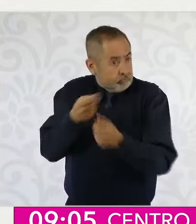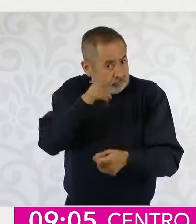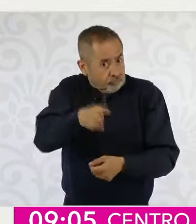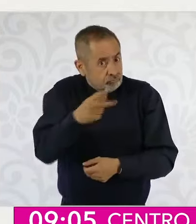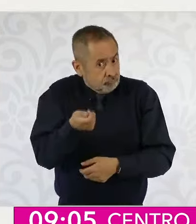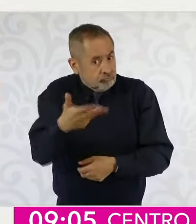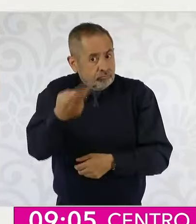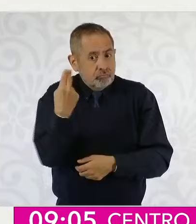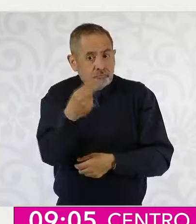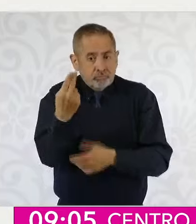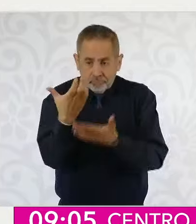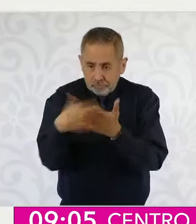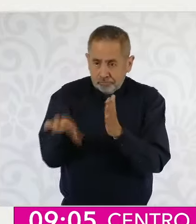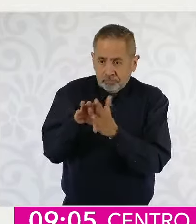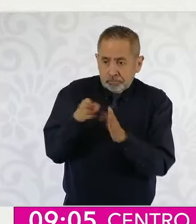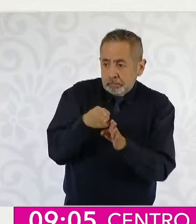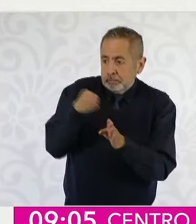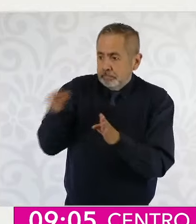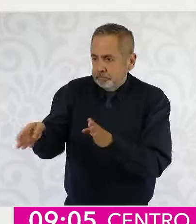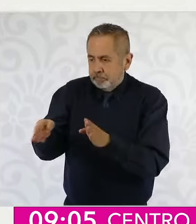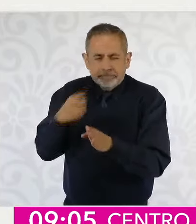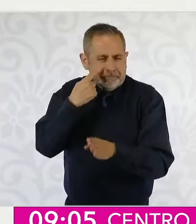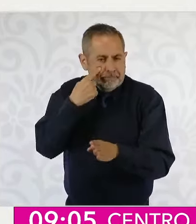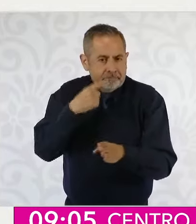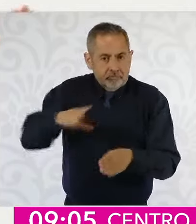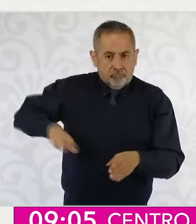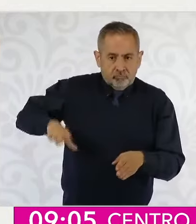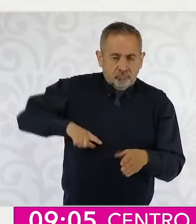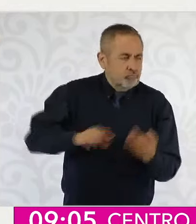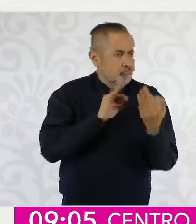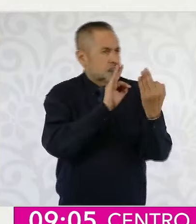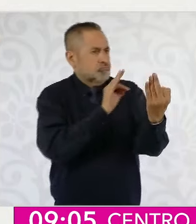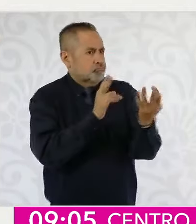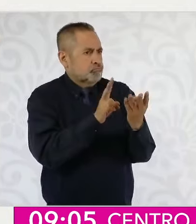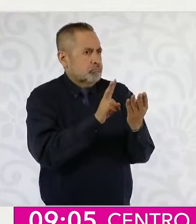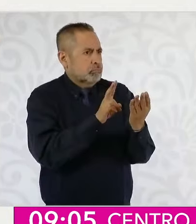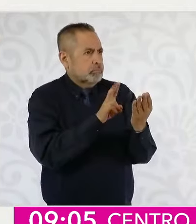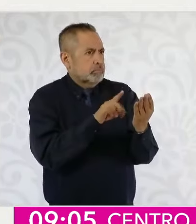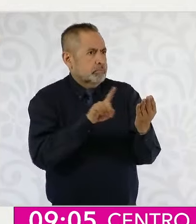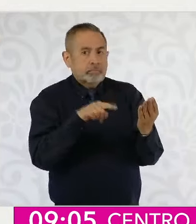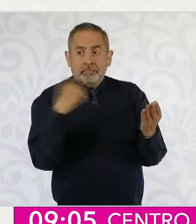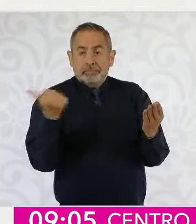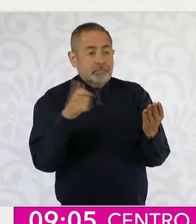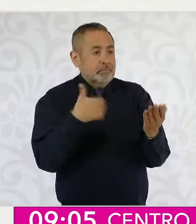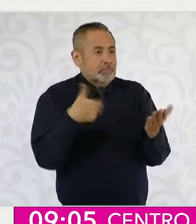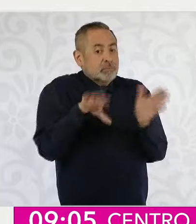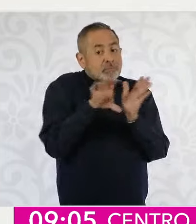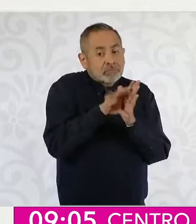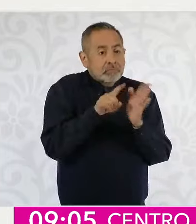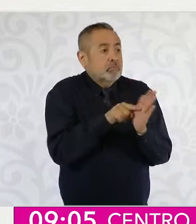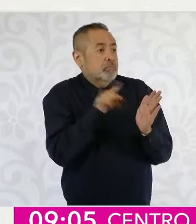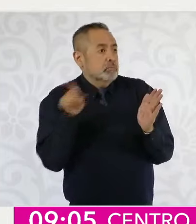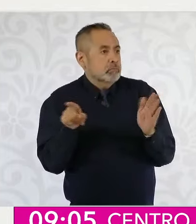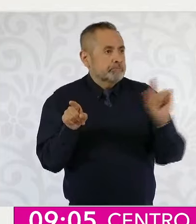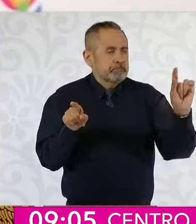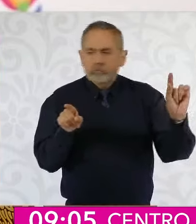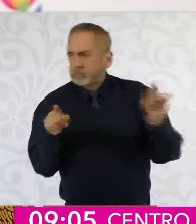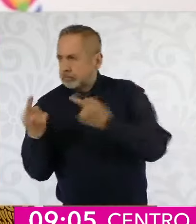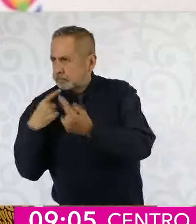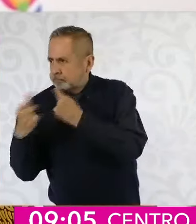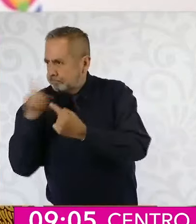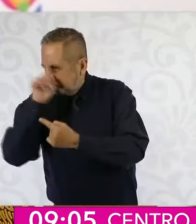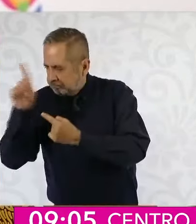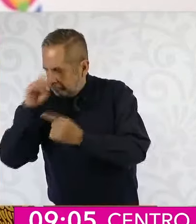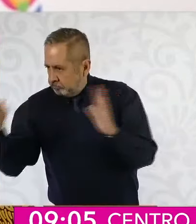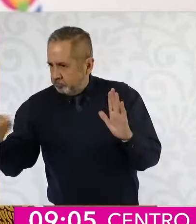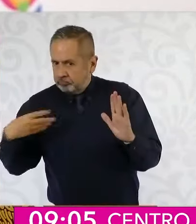¿no? Así se llama. Que de hecho aquí están algunos de los que participaron en, porque